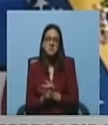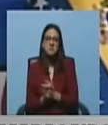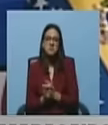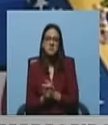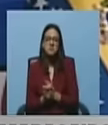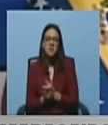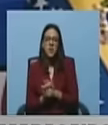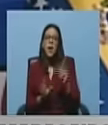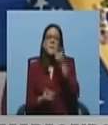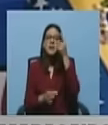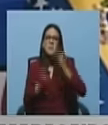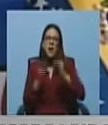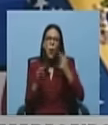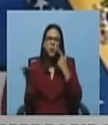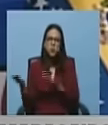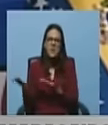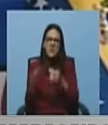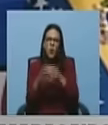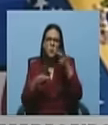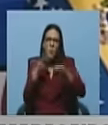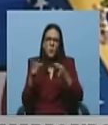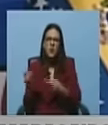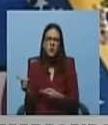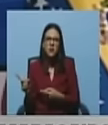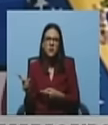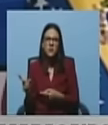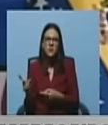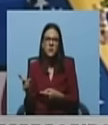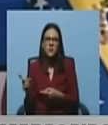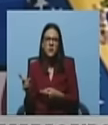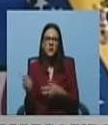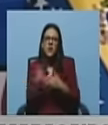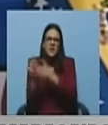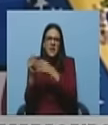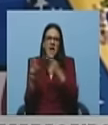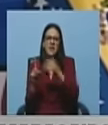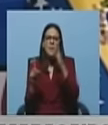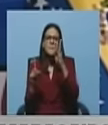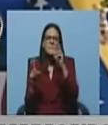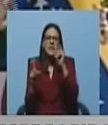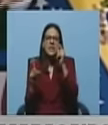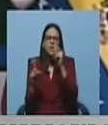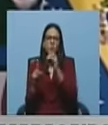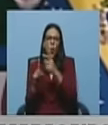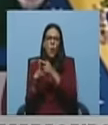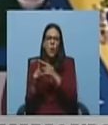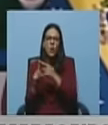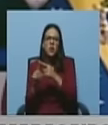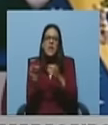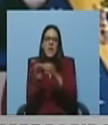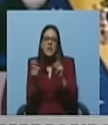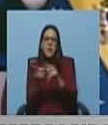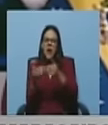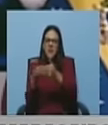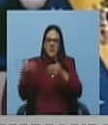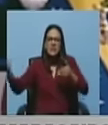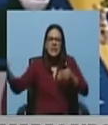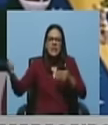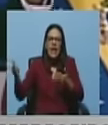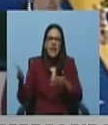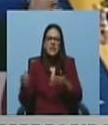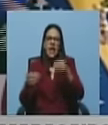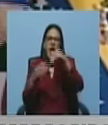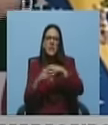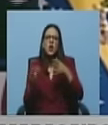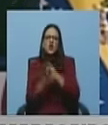Hay un Primero Justicia que dirige el señor Brito, muy distante de